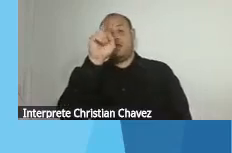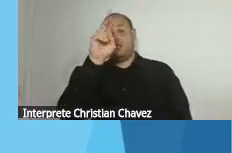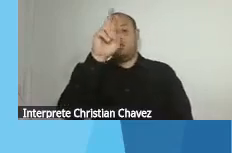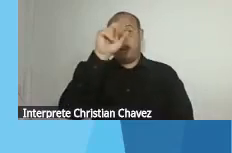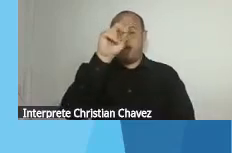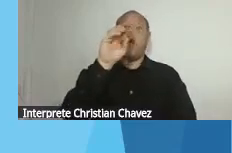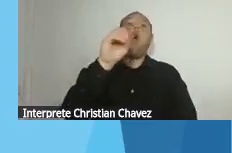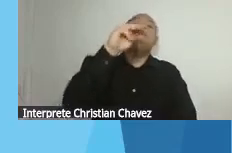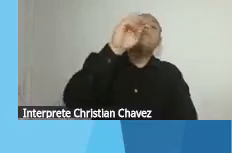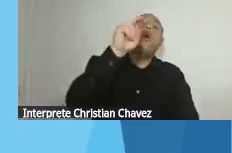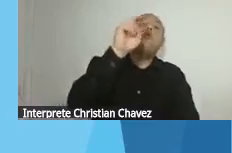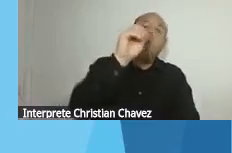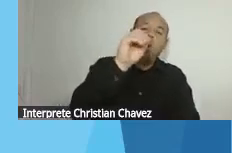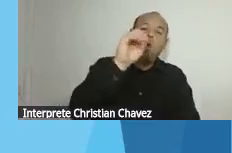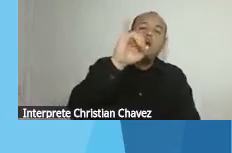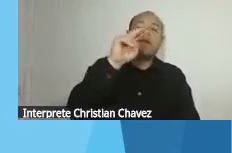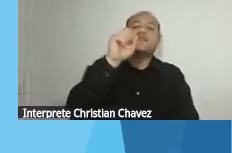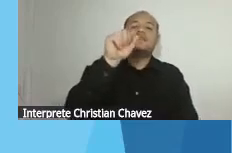monoinsaturadas.